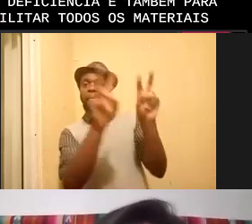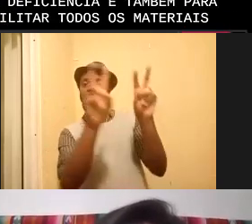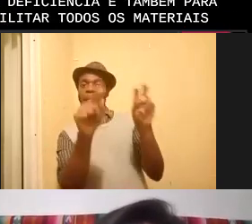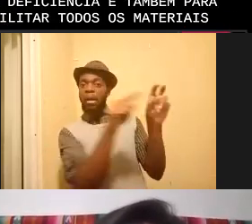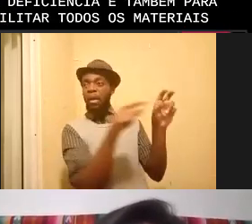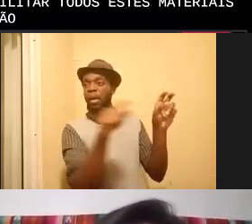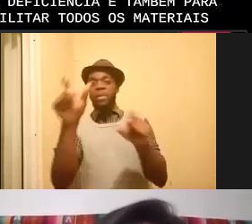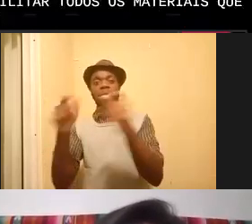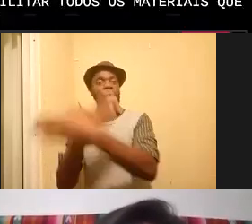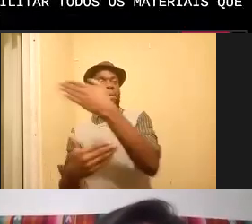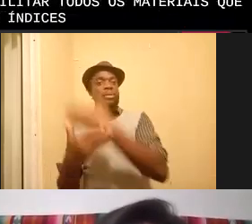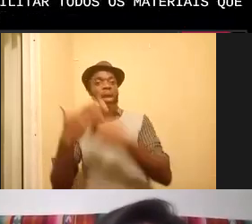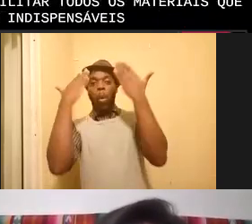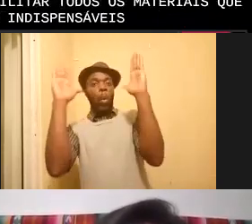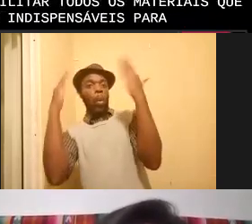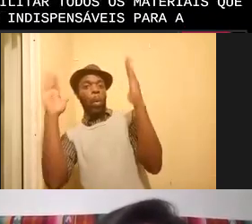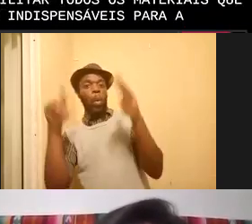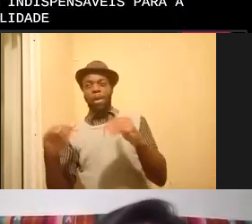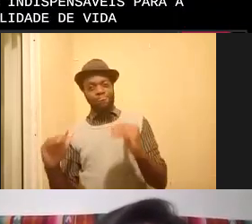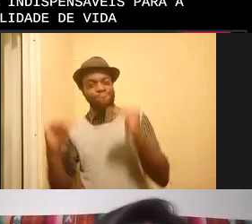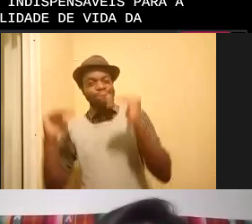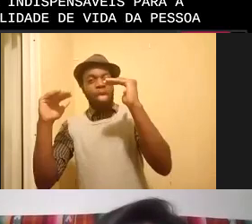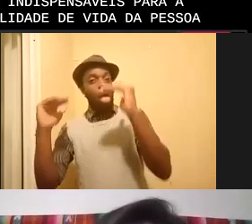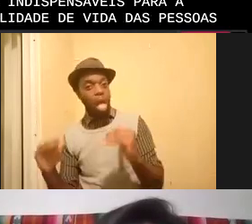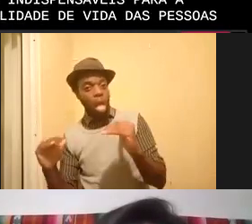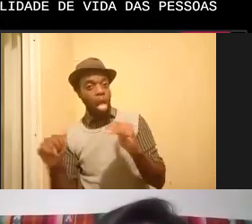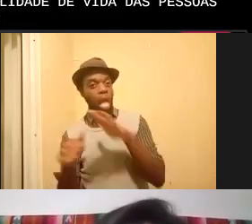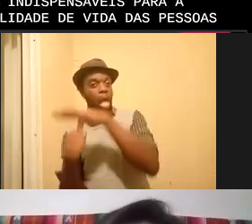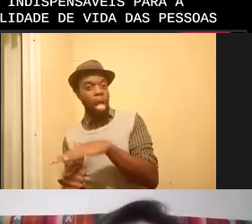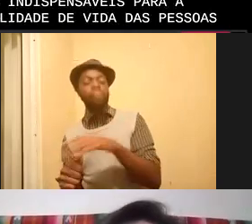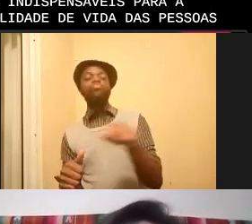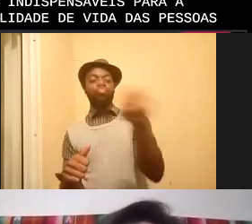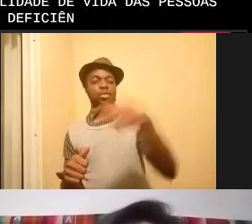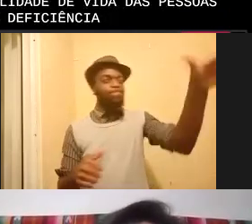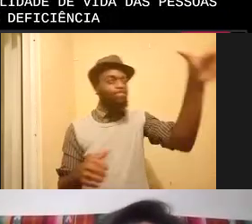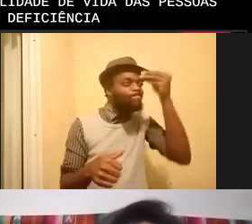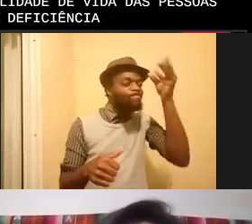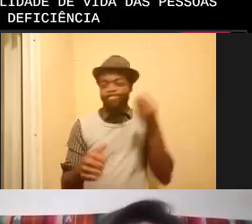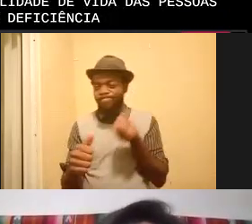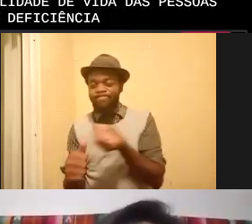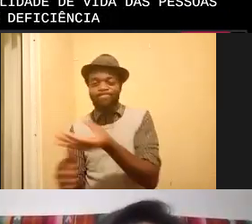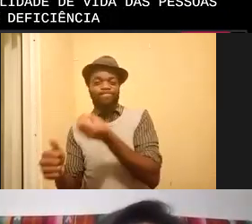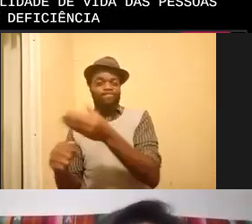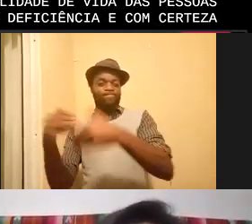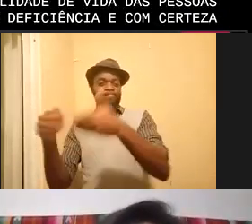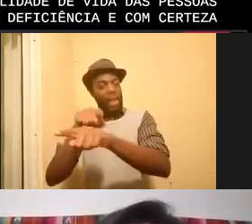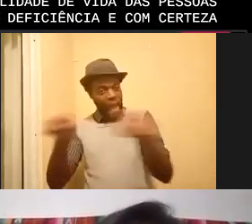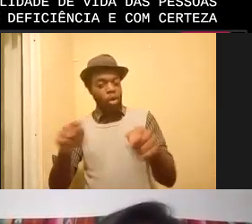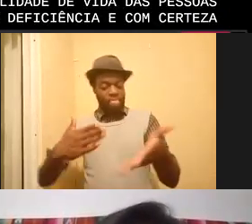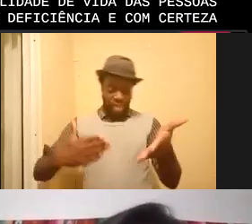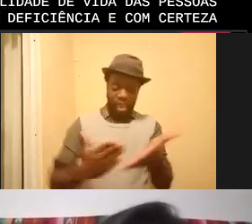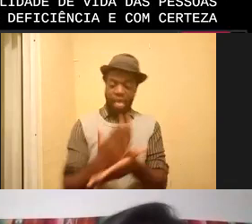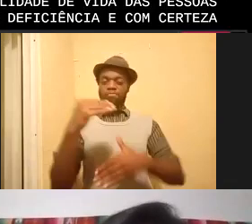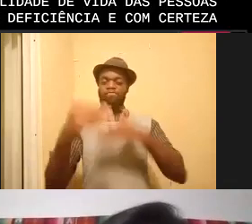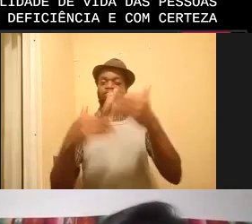calidad de vida de las personas con discapacidad y que gocen plenamente de sus derechos. Gracias, doctora